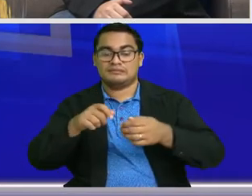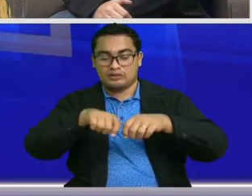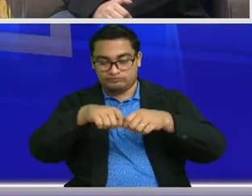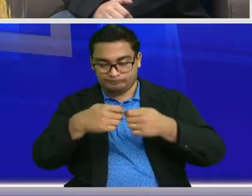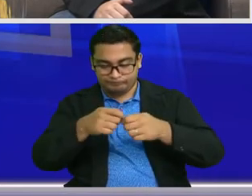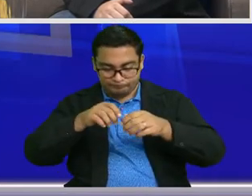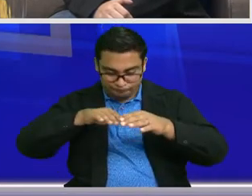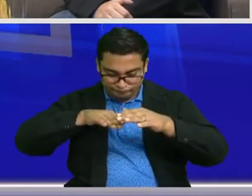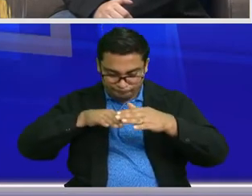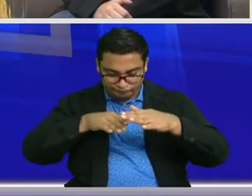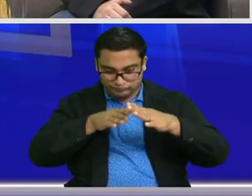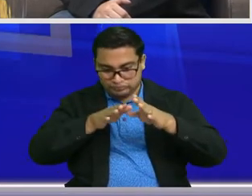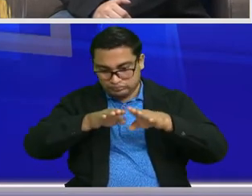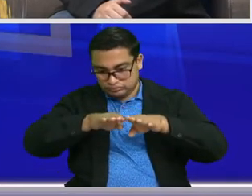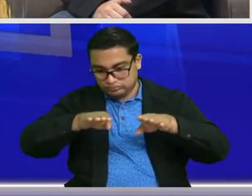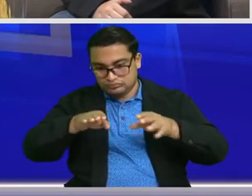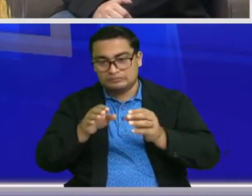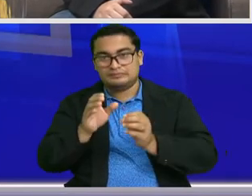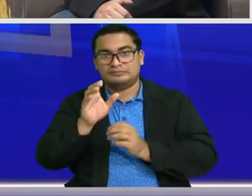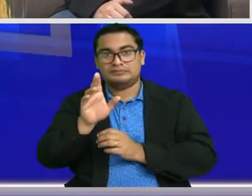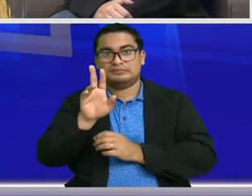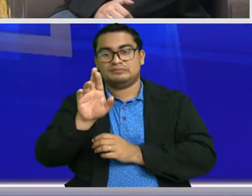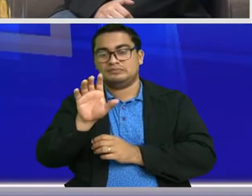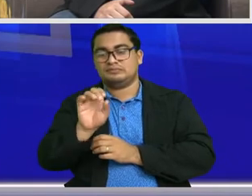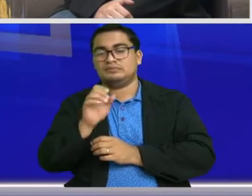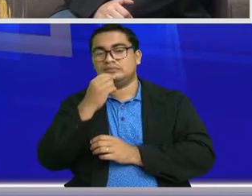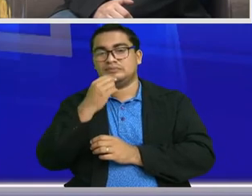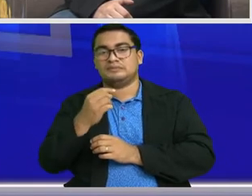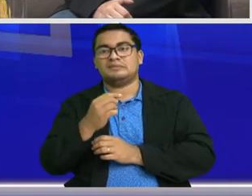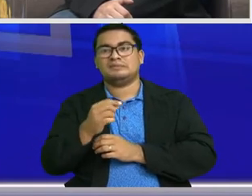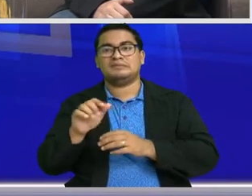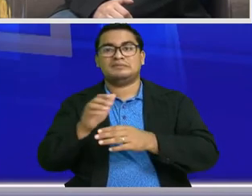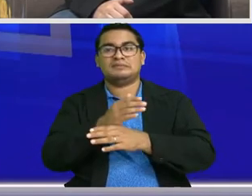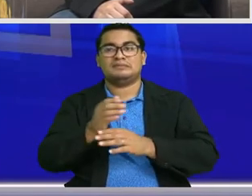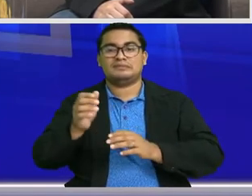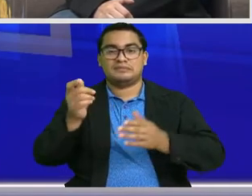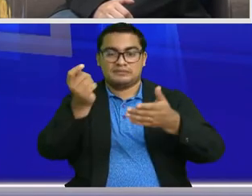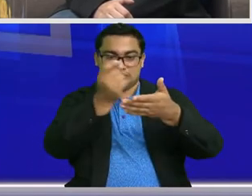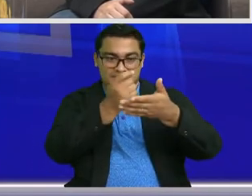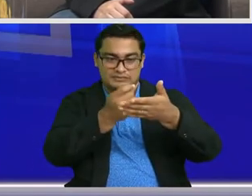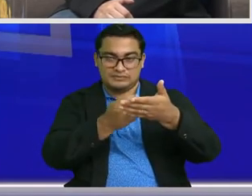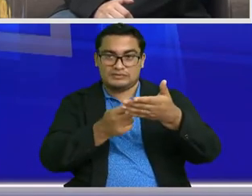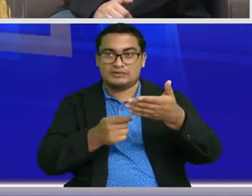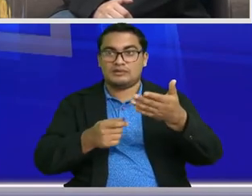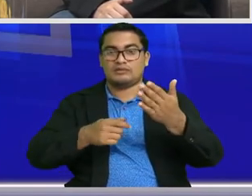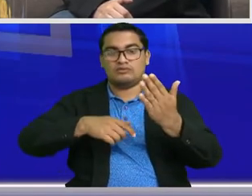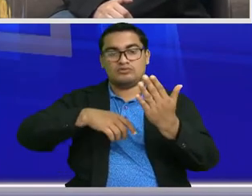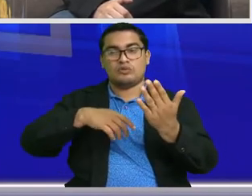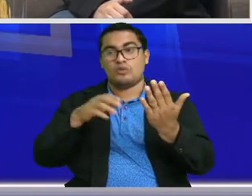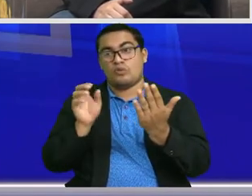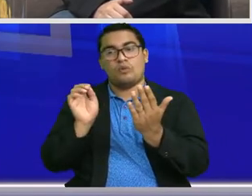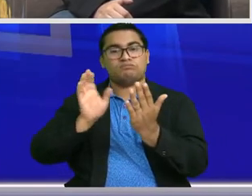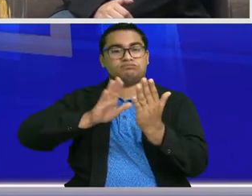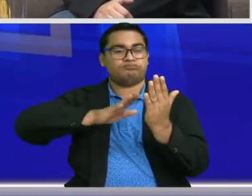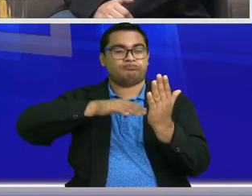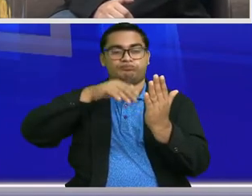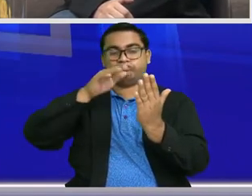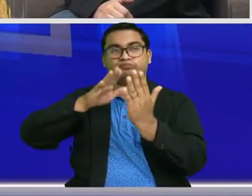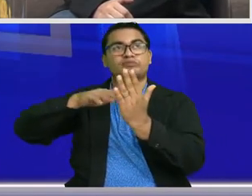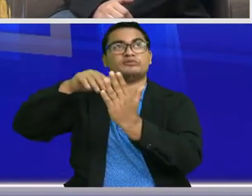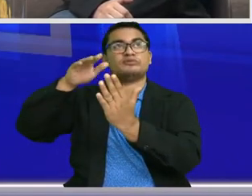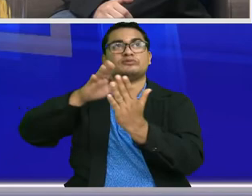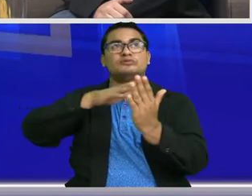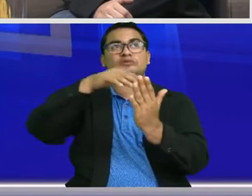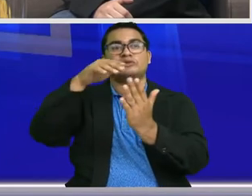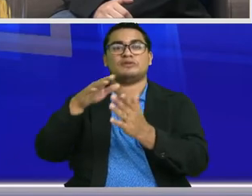todo lo que es agroindustria. Tenemos también la parte de arte, la pintura, que no puede quedar por fuera, ¿verdad?